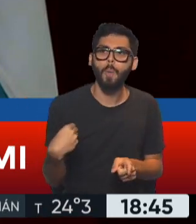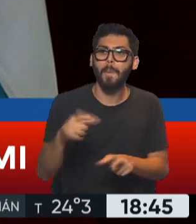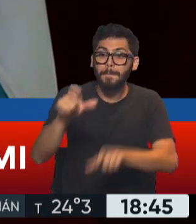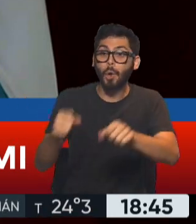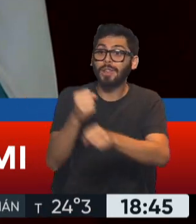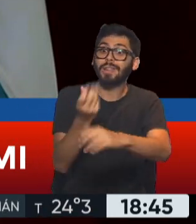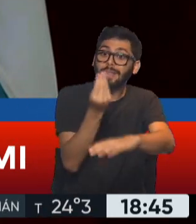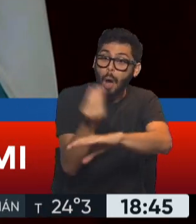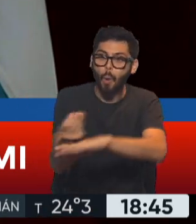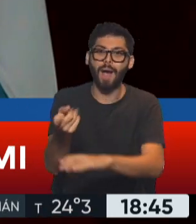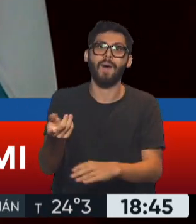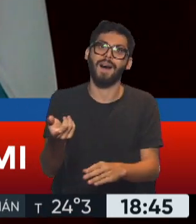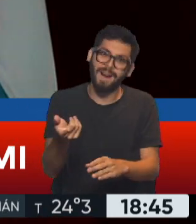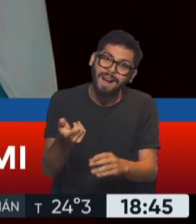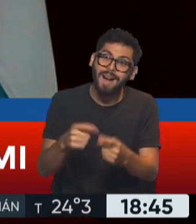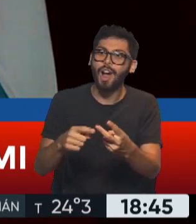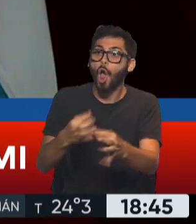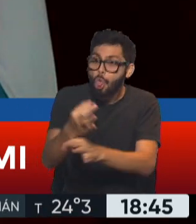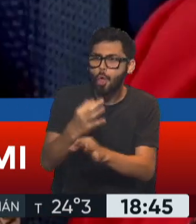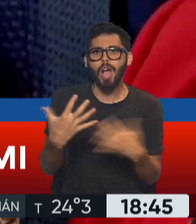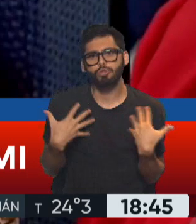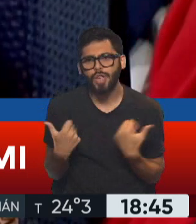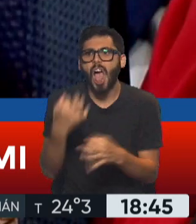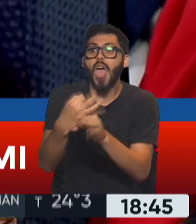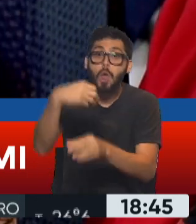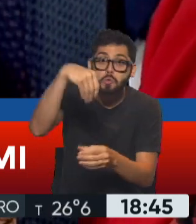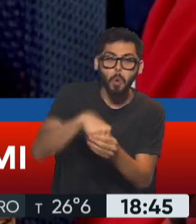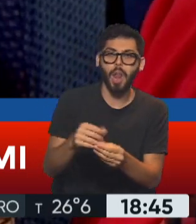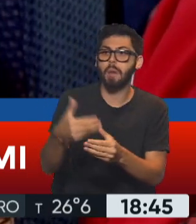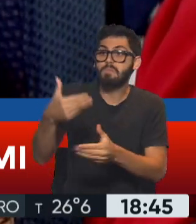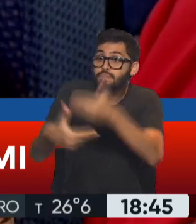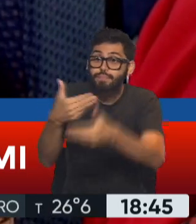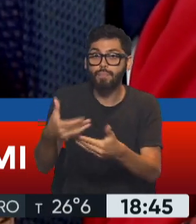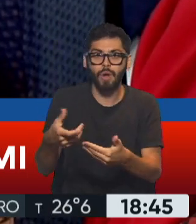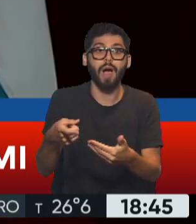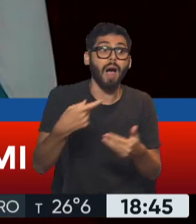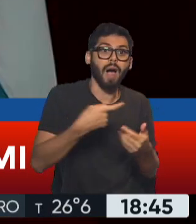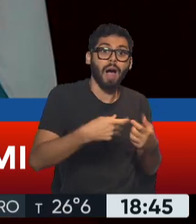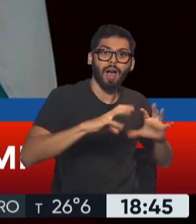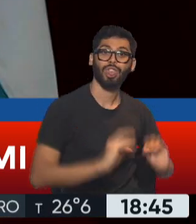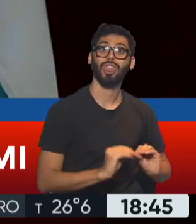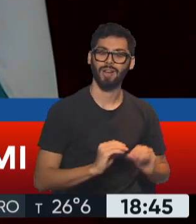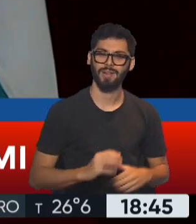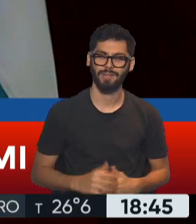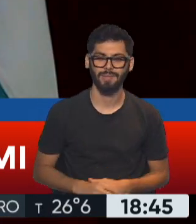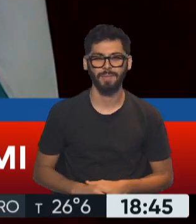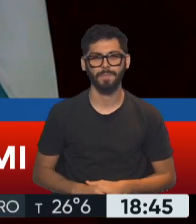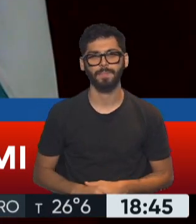trabajo, a la salud, a la educación, a la escuela, al progreso. Y la